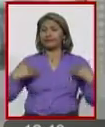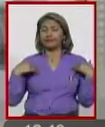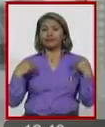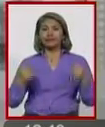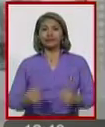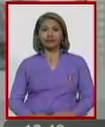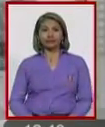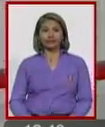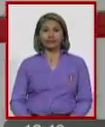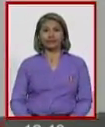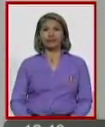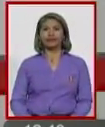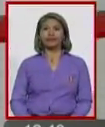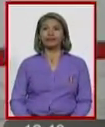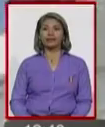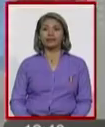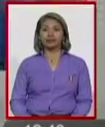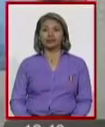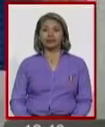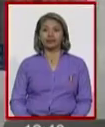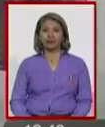sobrevivió.